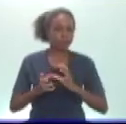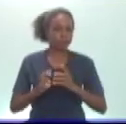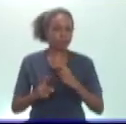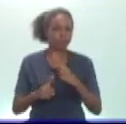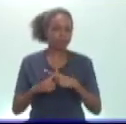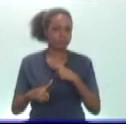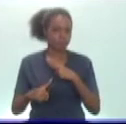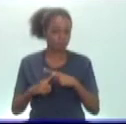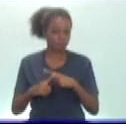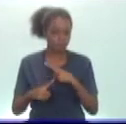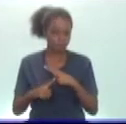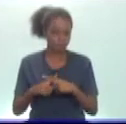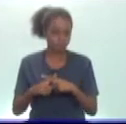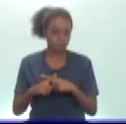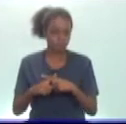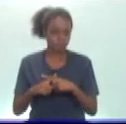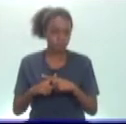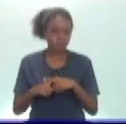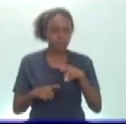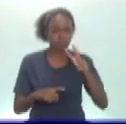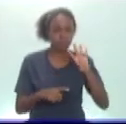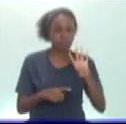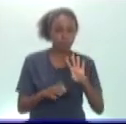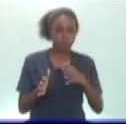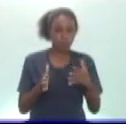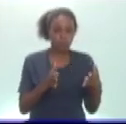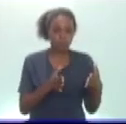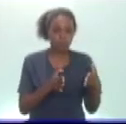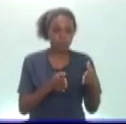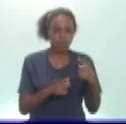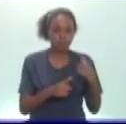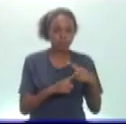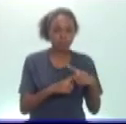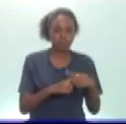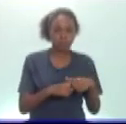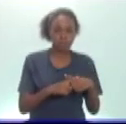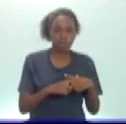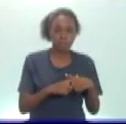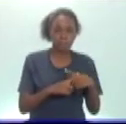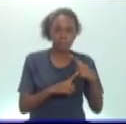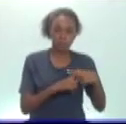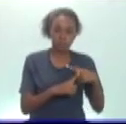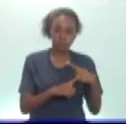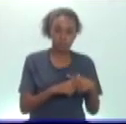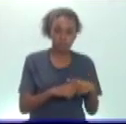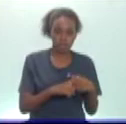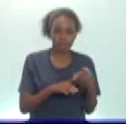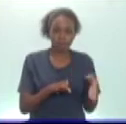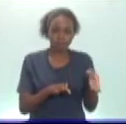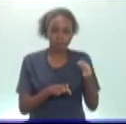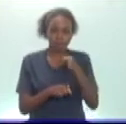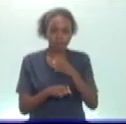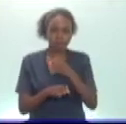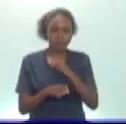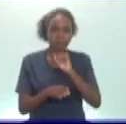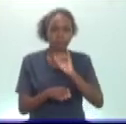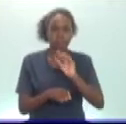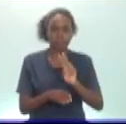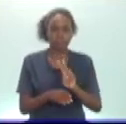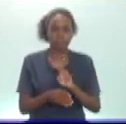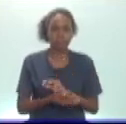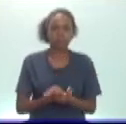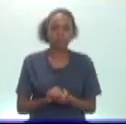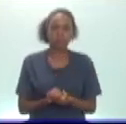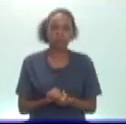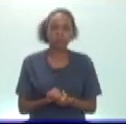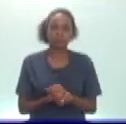que tú multiplicas. Y el 34 es el factor multiplicador, es el que está multiplicando el 62. Bueno, empezamos